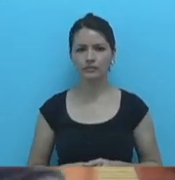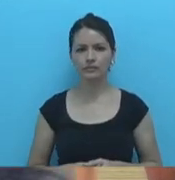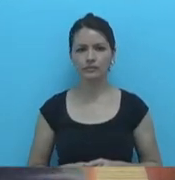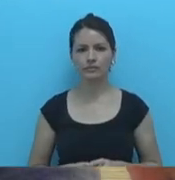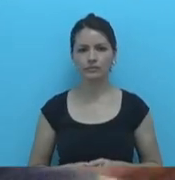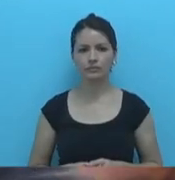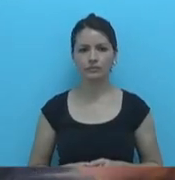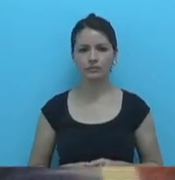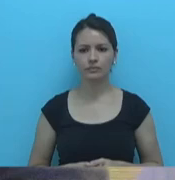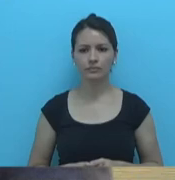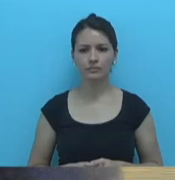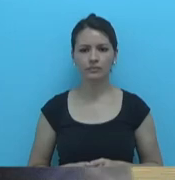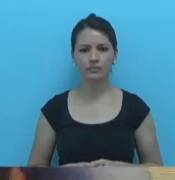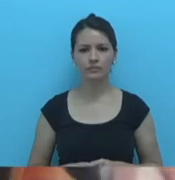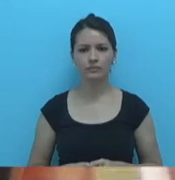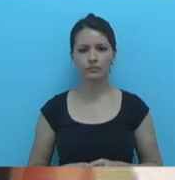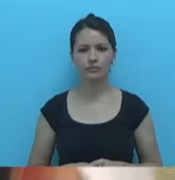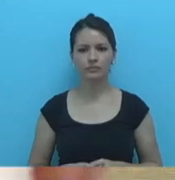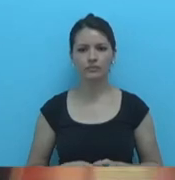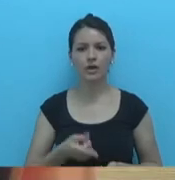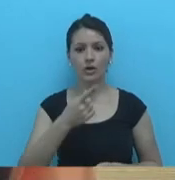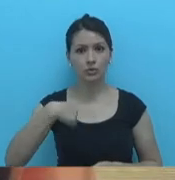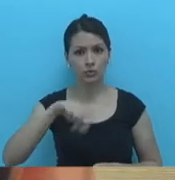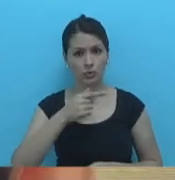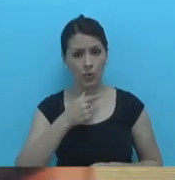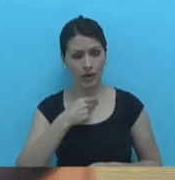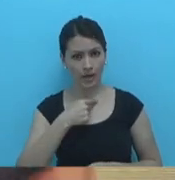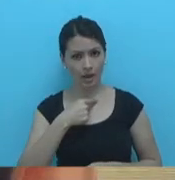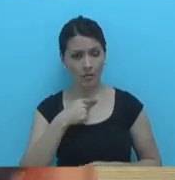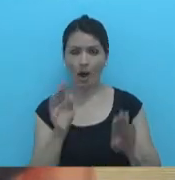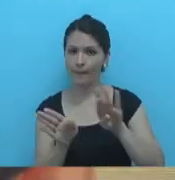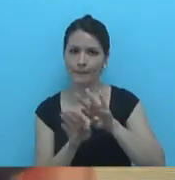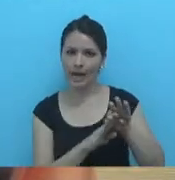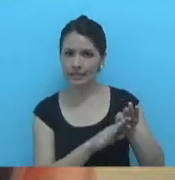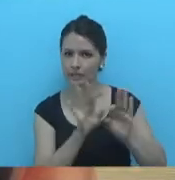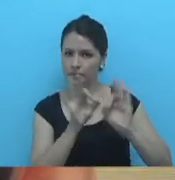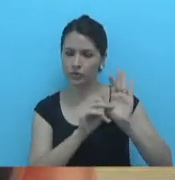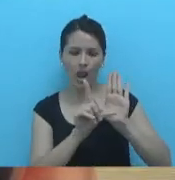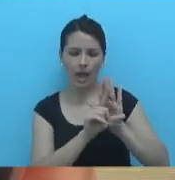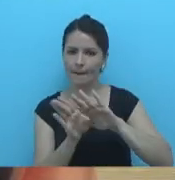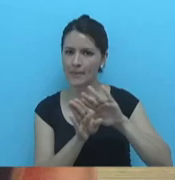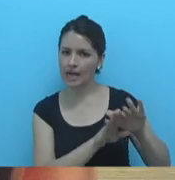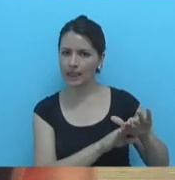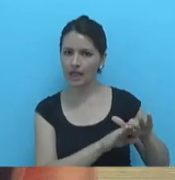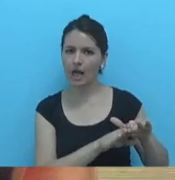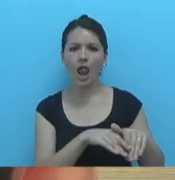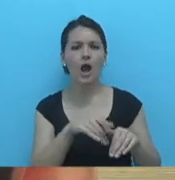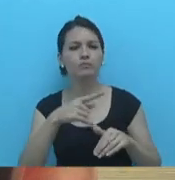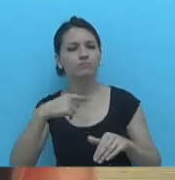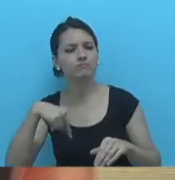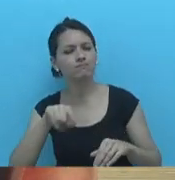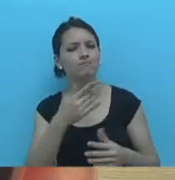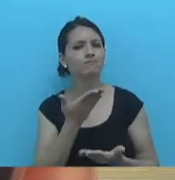proyecto, lo que pretendemos, y bueno, ya por fuera de lo que es exclusivamente la sanción de la